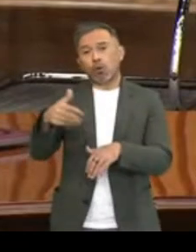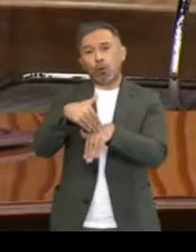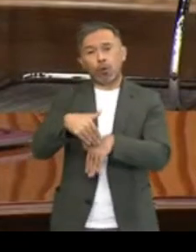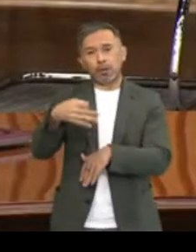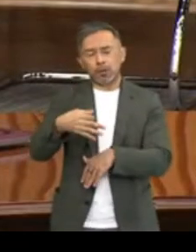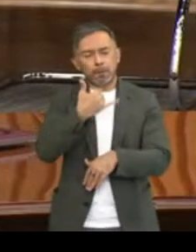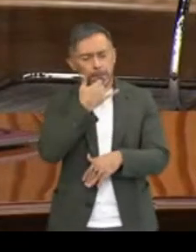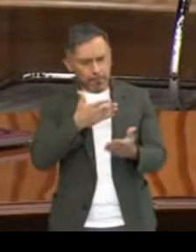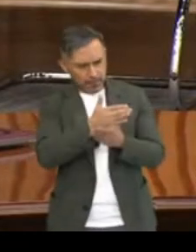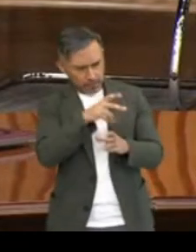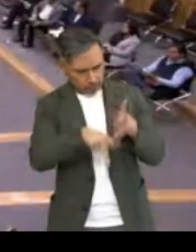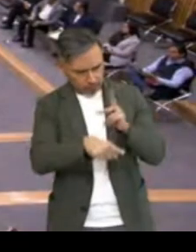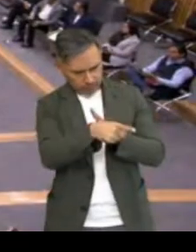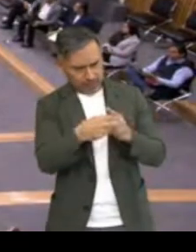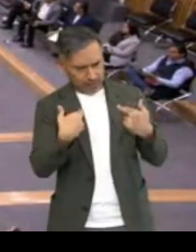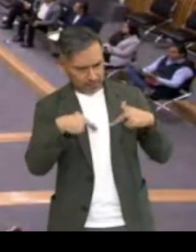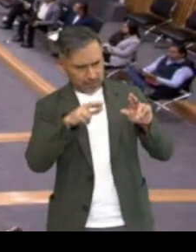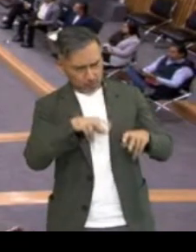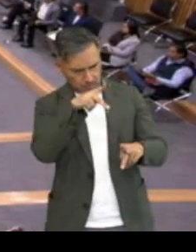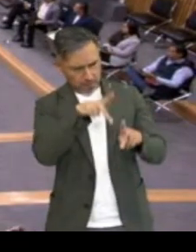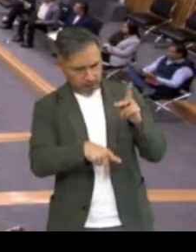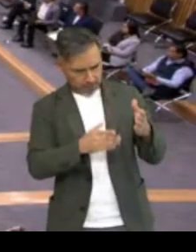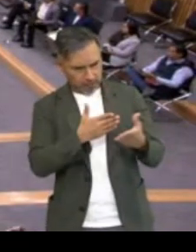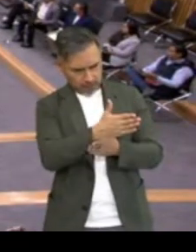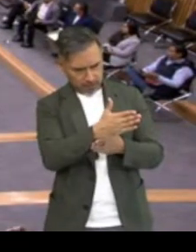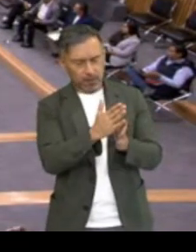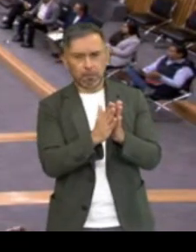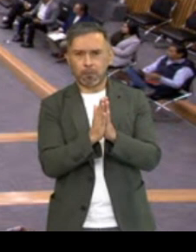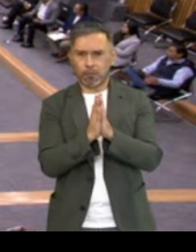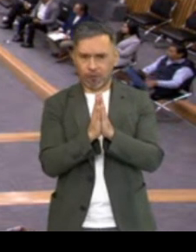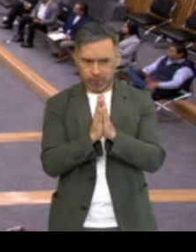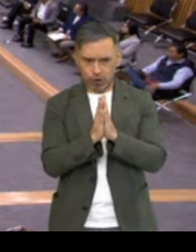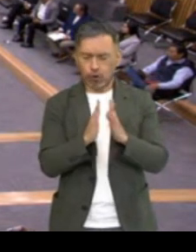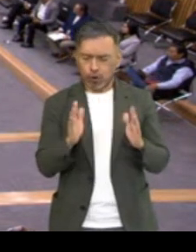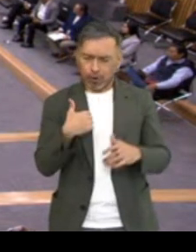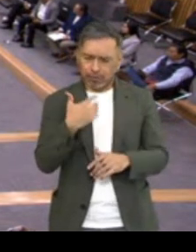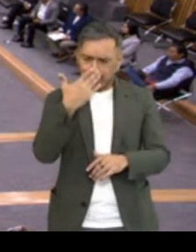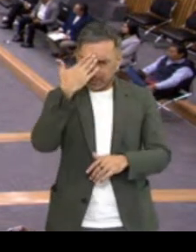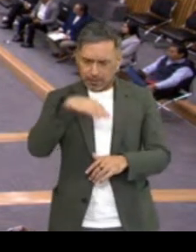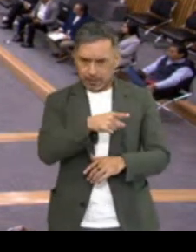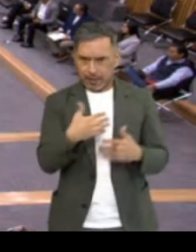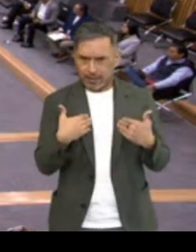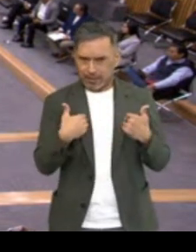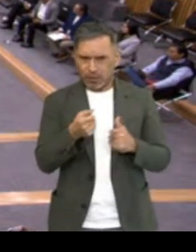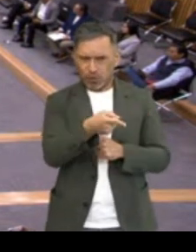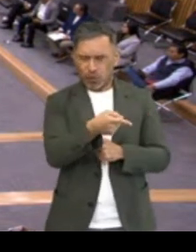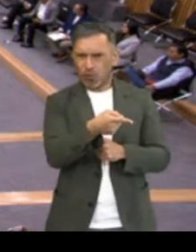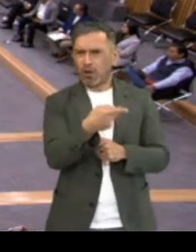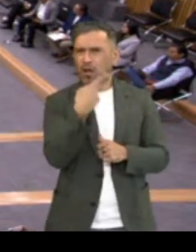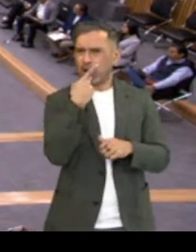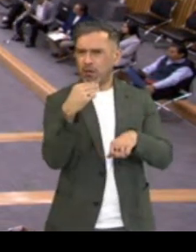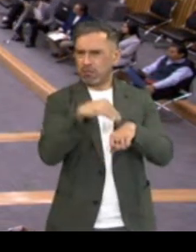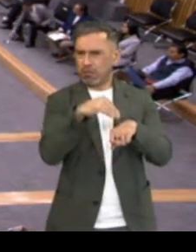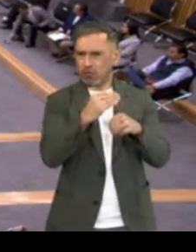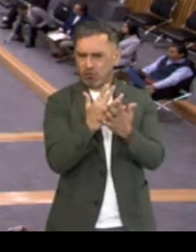Lo voy a interrumpir, señor representante, para invitarlo. Entiendo el ánimo de vulgaridad que